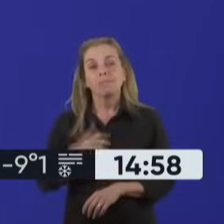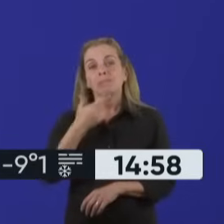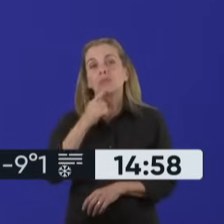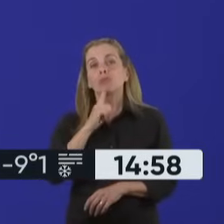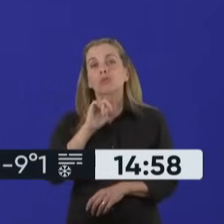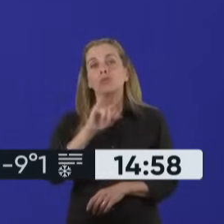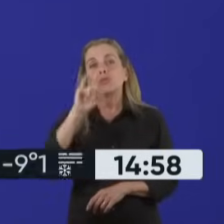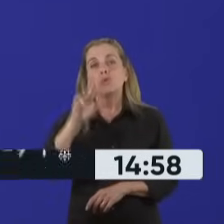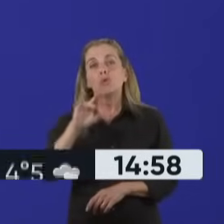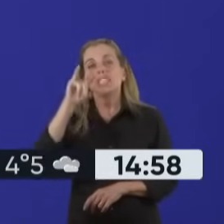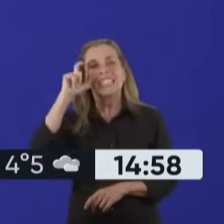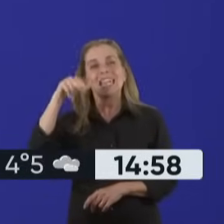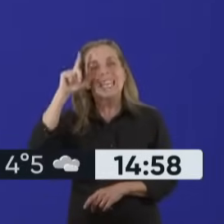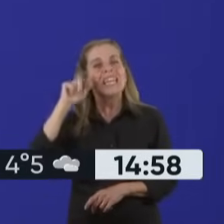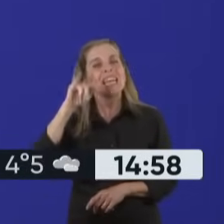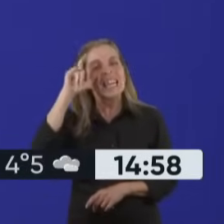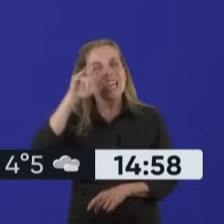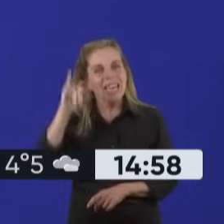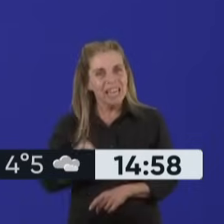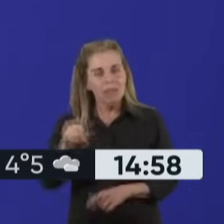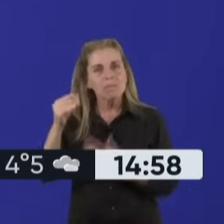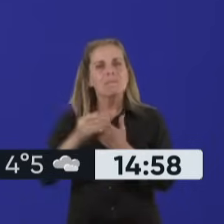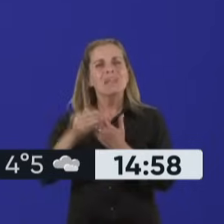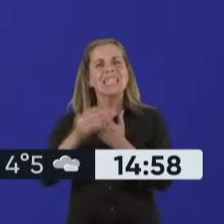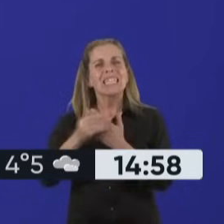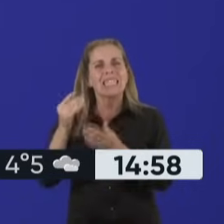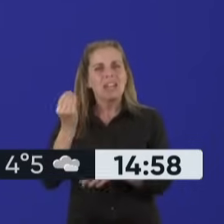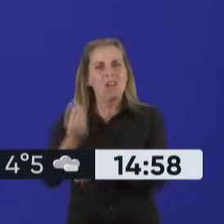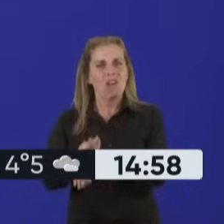Sturzenegger en el Ministerio de Desregulación.